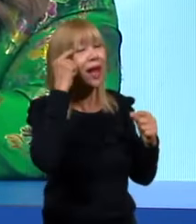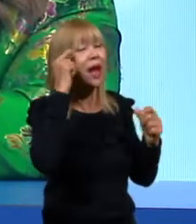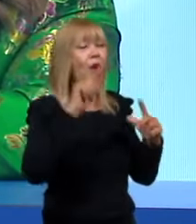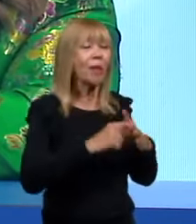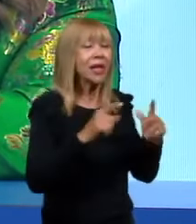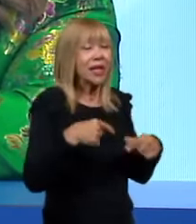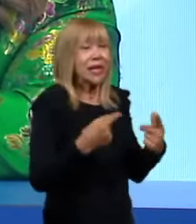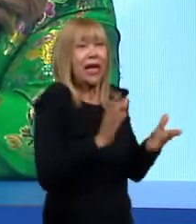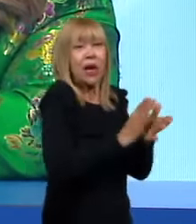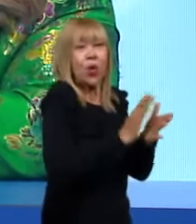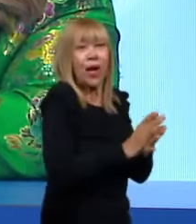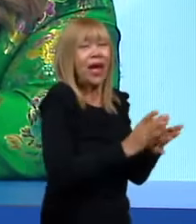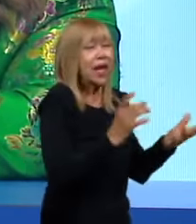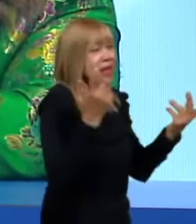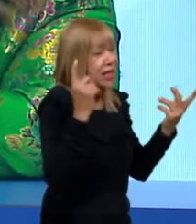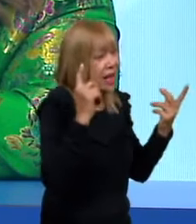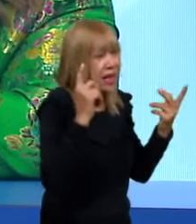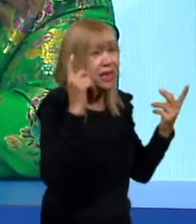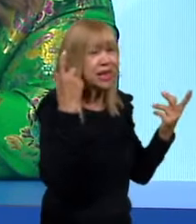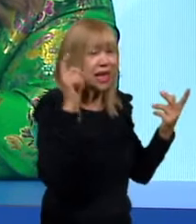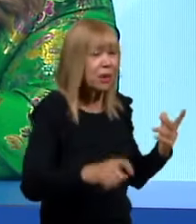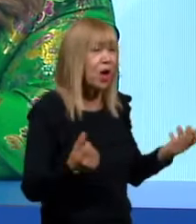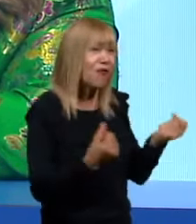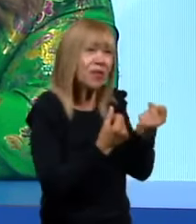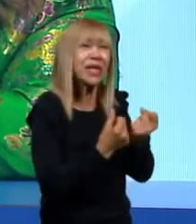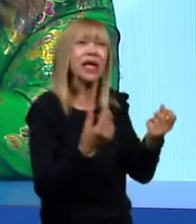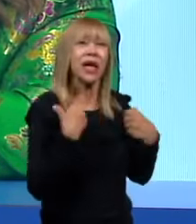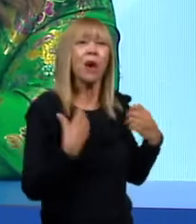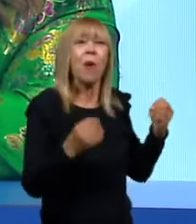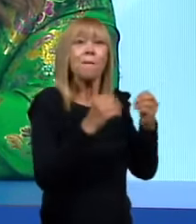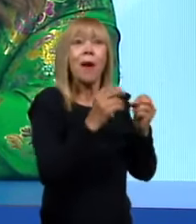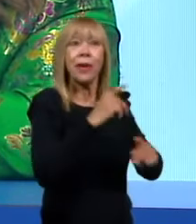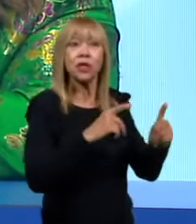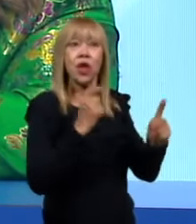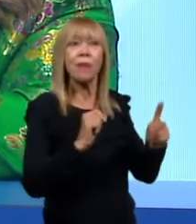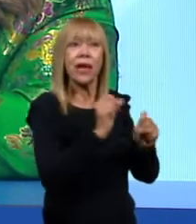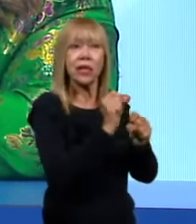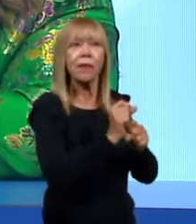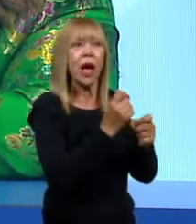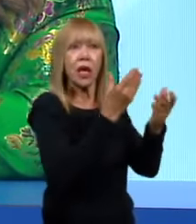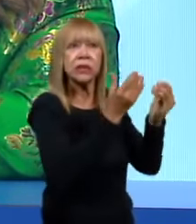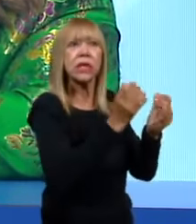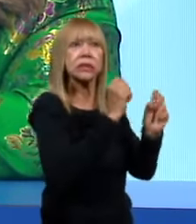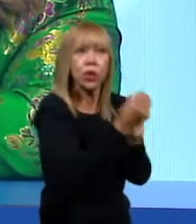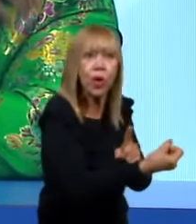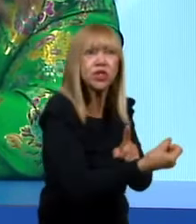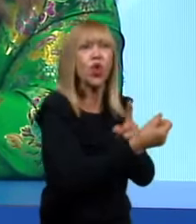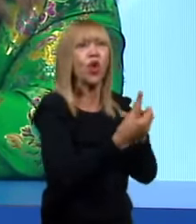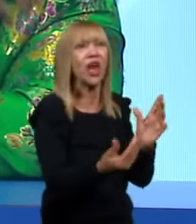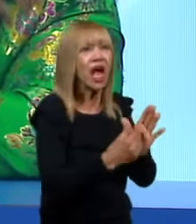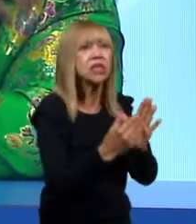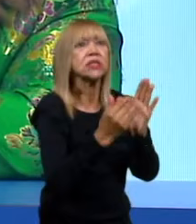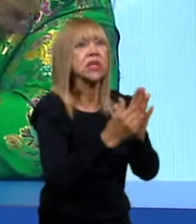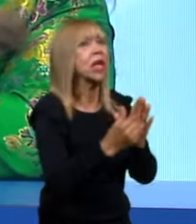Eso empieza desde que tenemos que tratar y fomentar que tengamos más personas para trabajar casos que inciden con